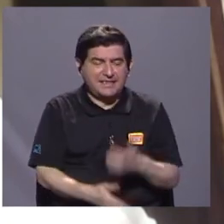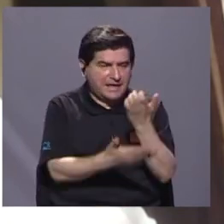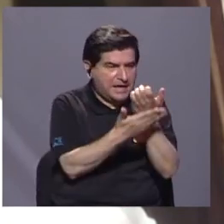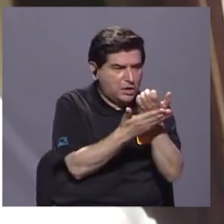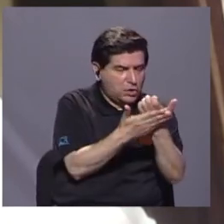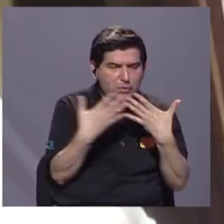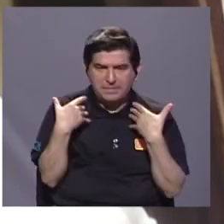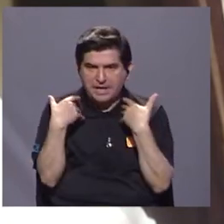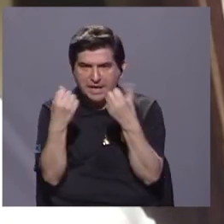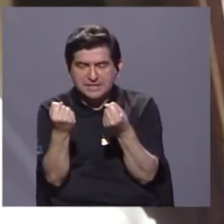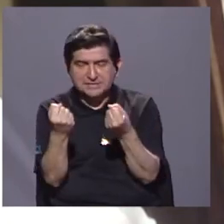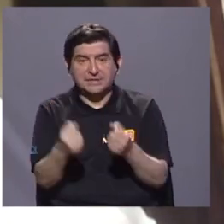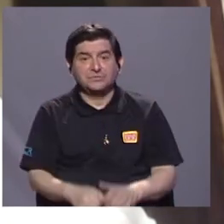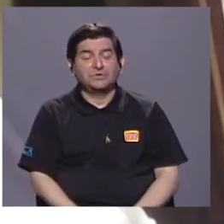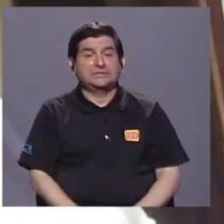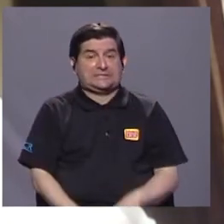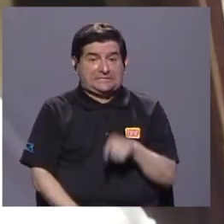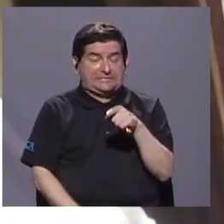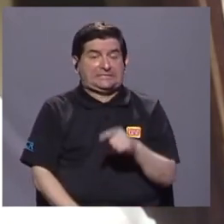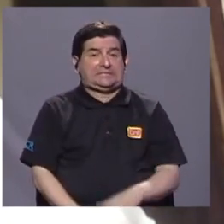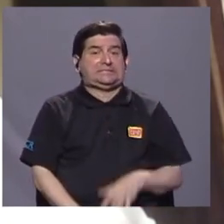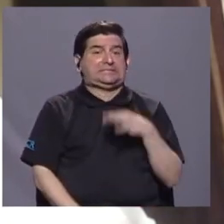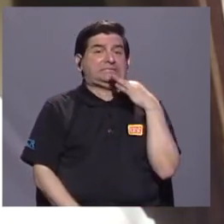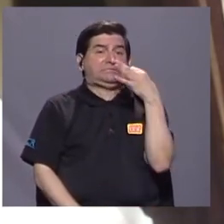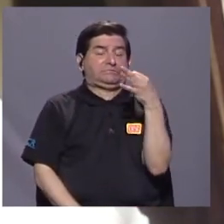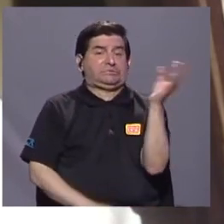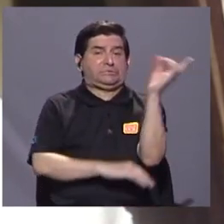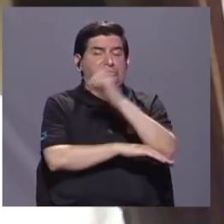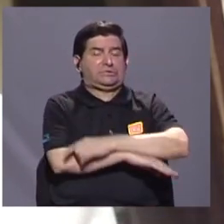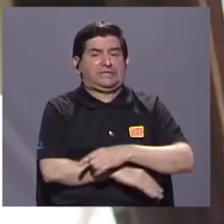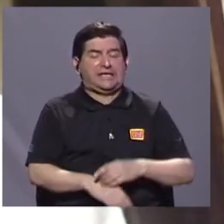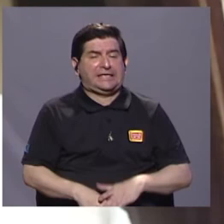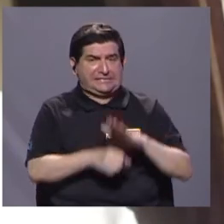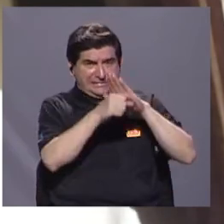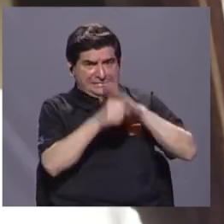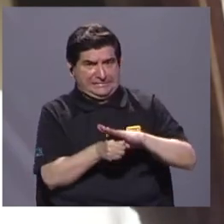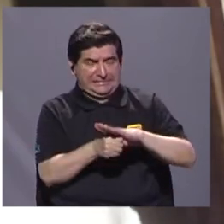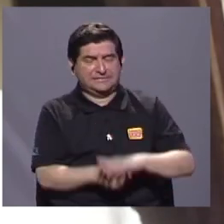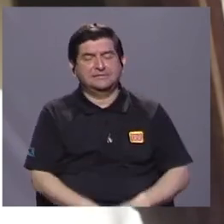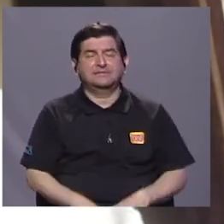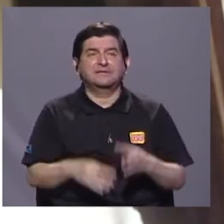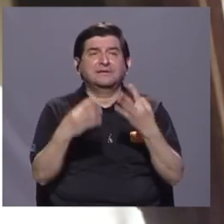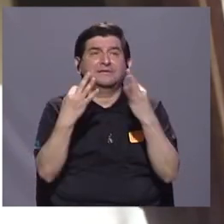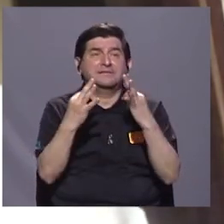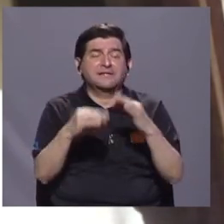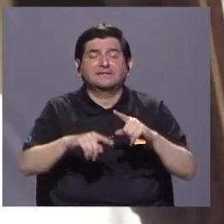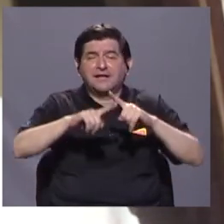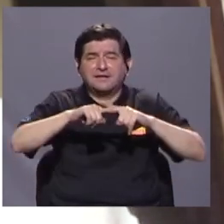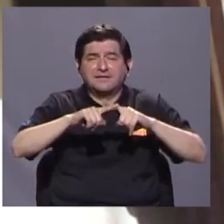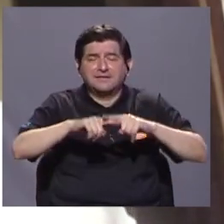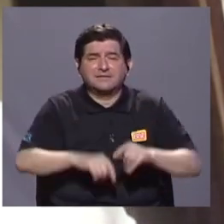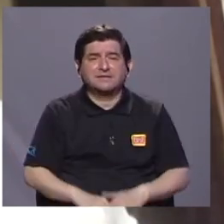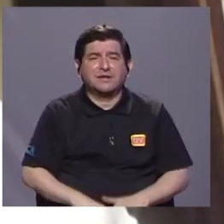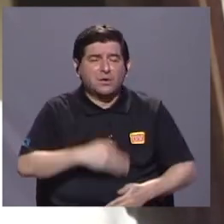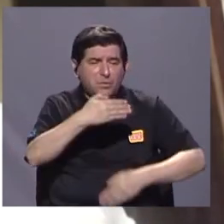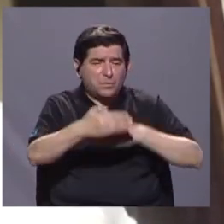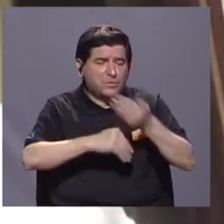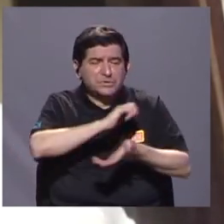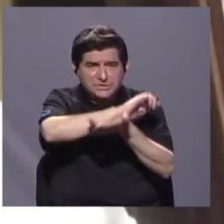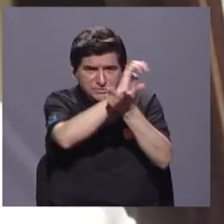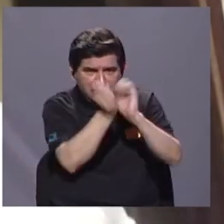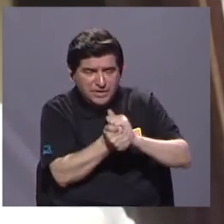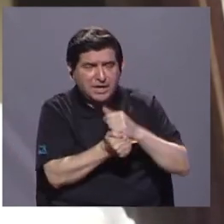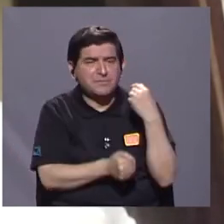salud creo que se va a poner a prueba en los próximos días. Esperemos que la tendencia vaya a cambiar en las próximas